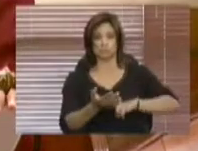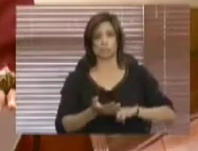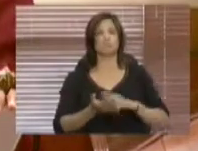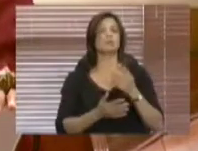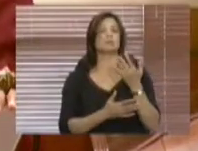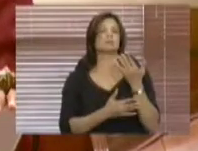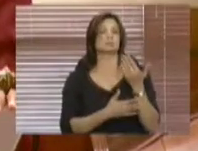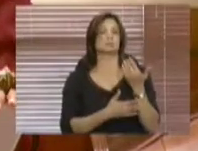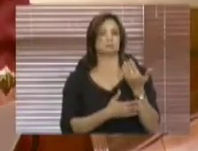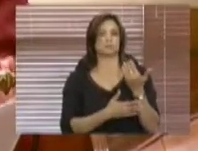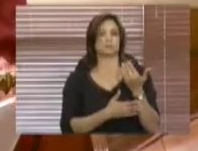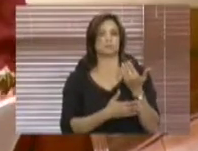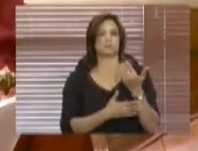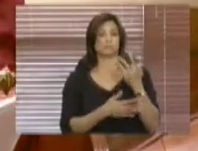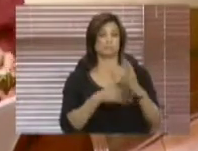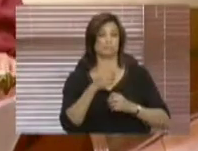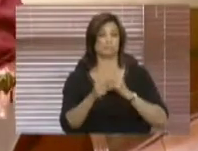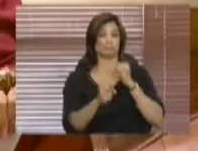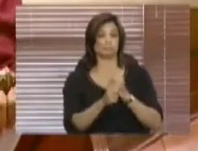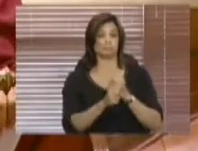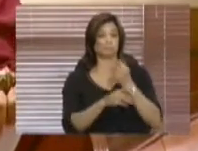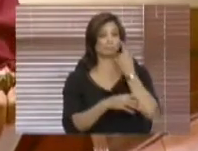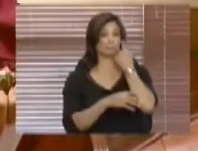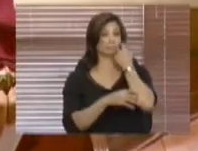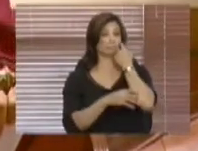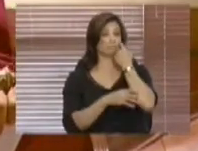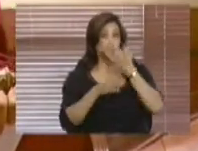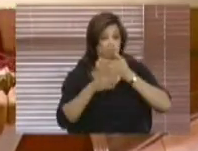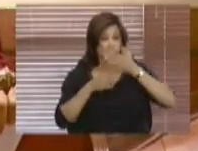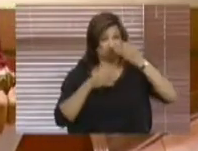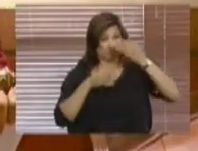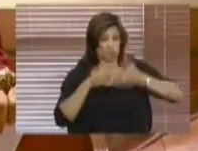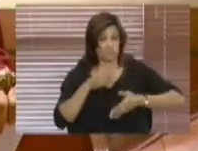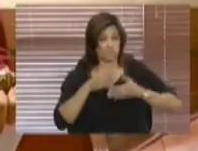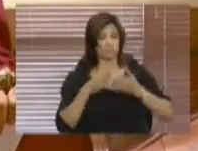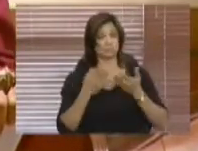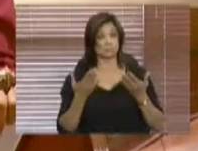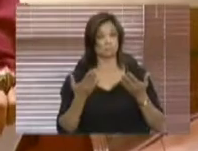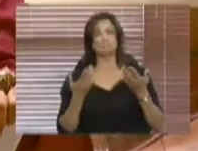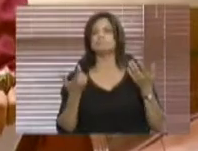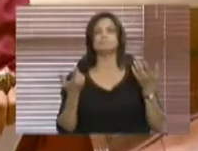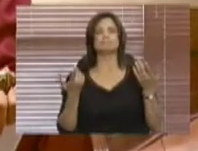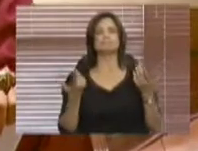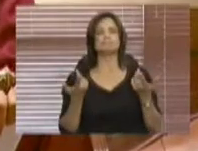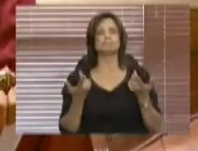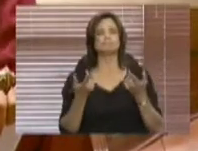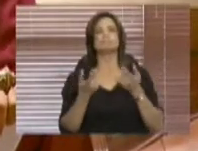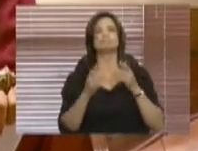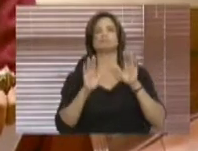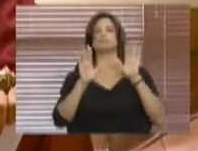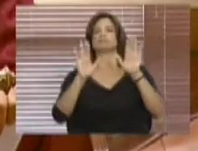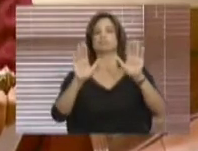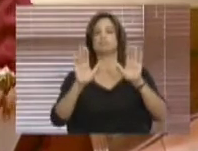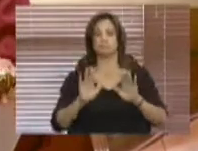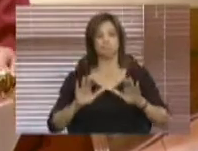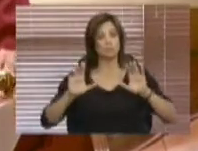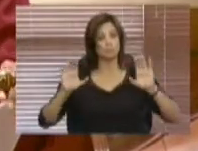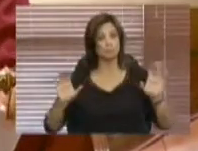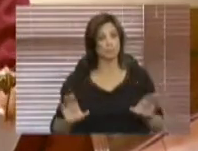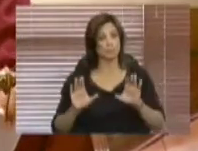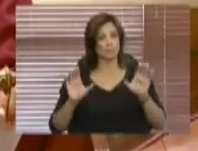2015. El año recién transcurrido fue de extraordinarias